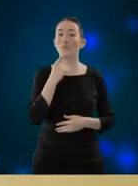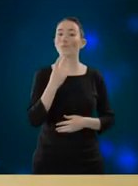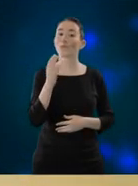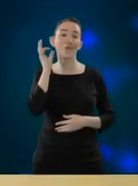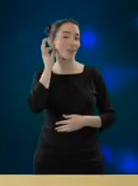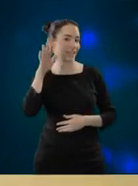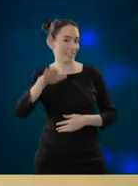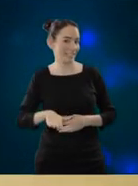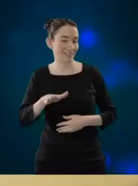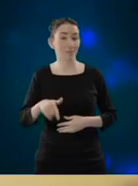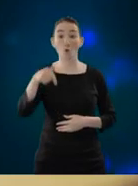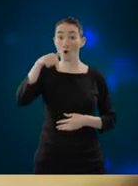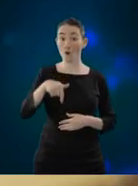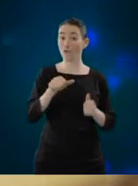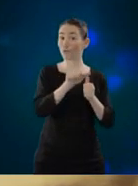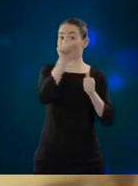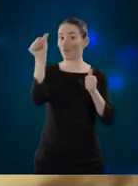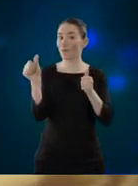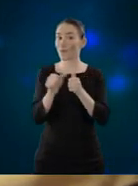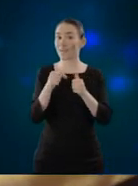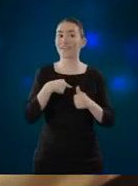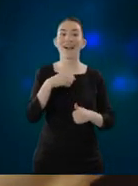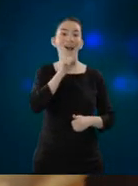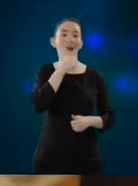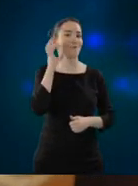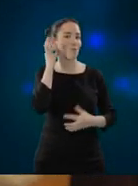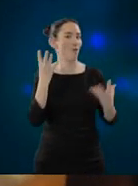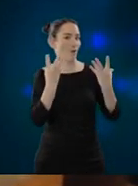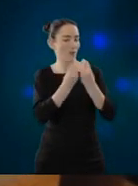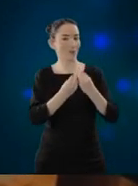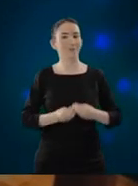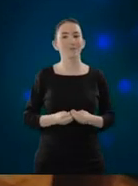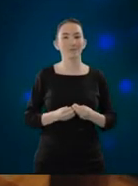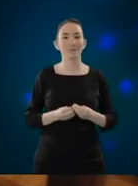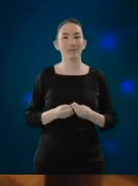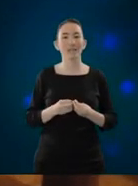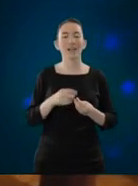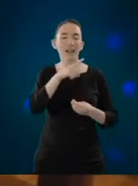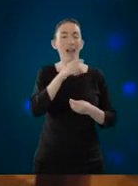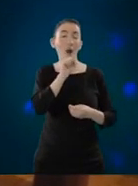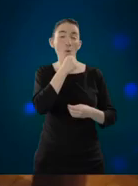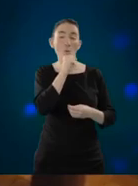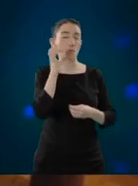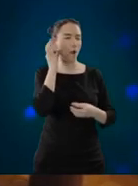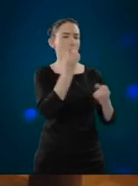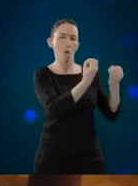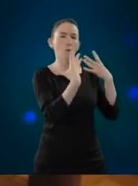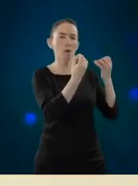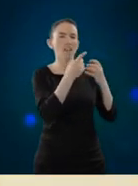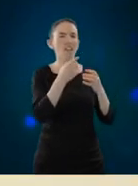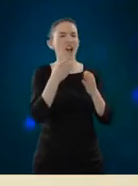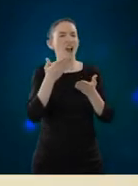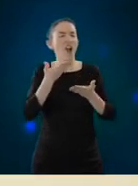Hoy me toca pasar el día con mi abuela y me va a contar todas las cosas que hace el ayuntamiento por ella y sus amigos. Para